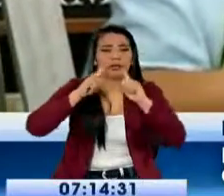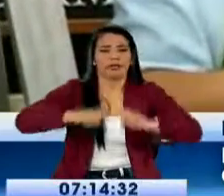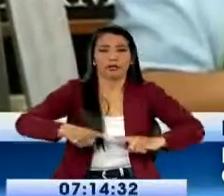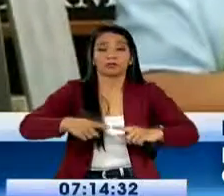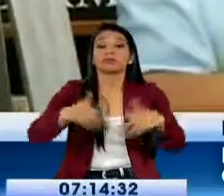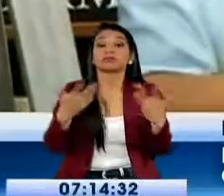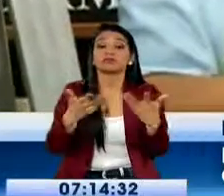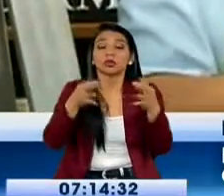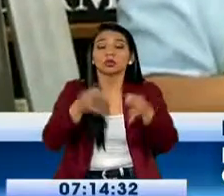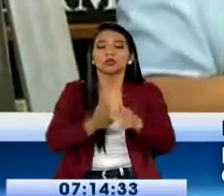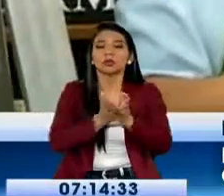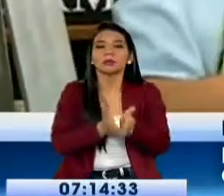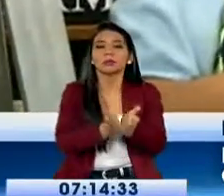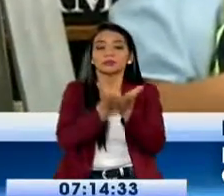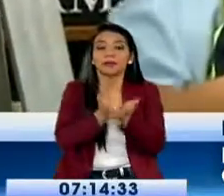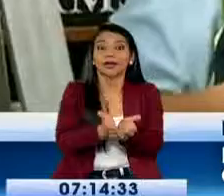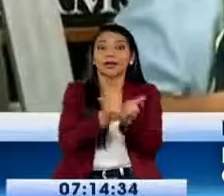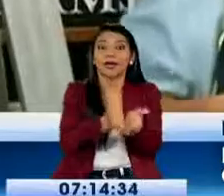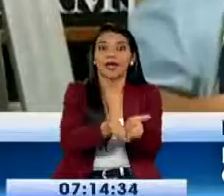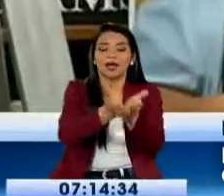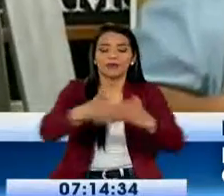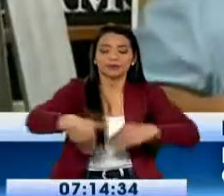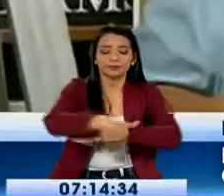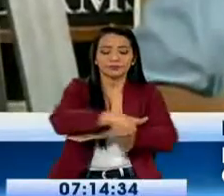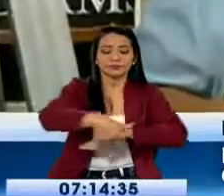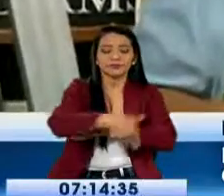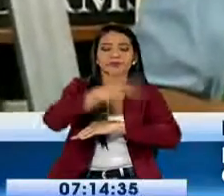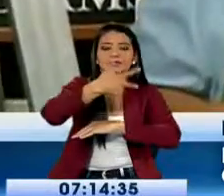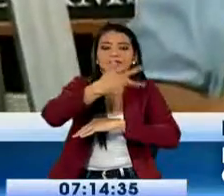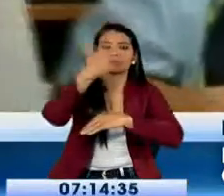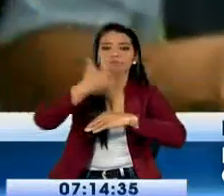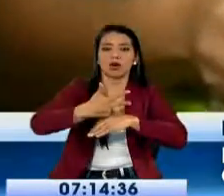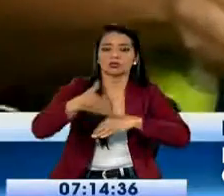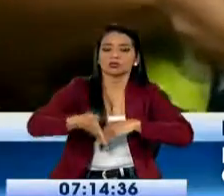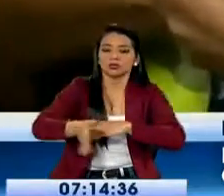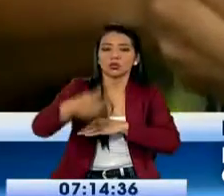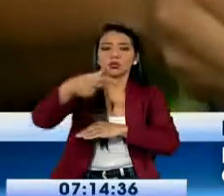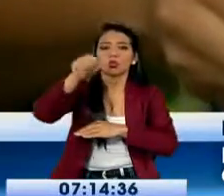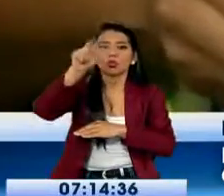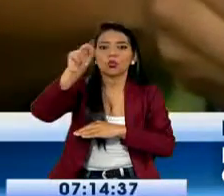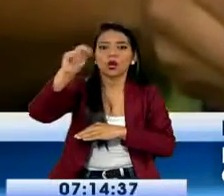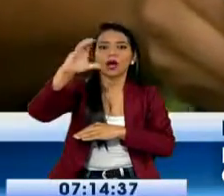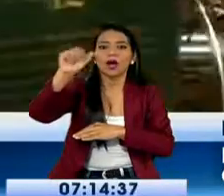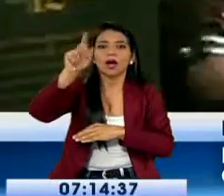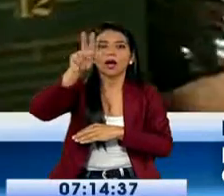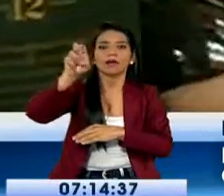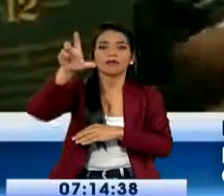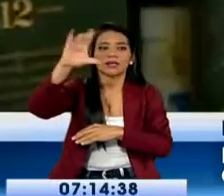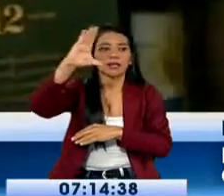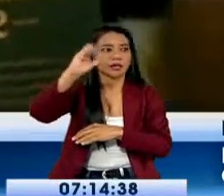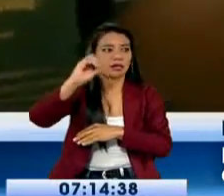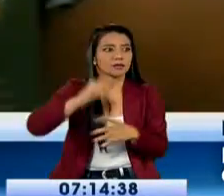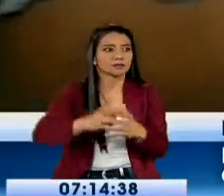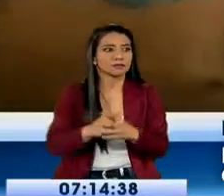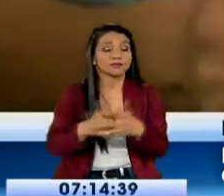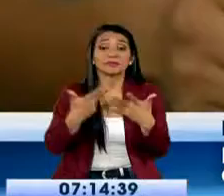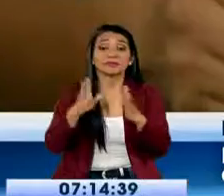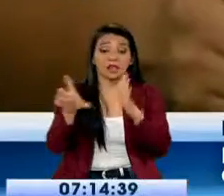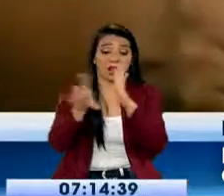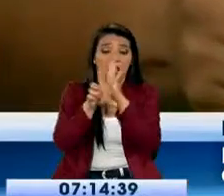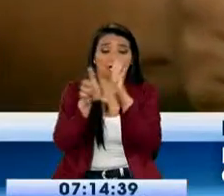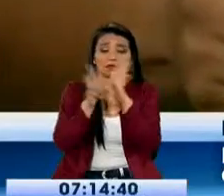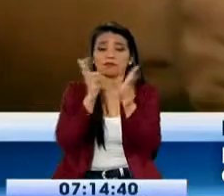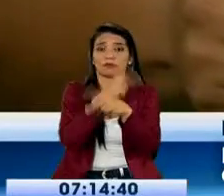alrededores de la bahía, específicamente en las calles Chimborazo y Huancavilca. Según el artículo 145 del Código Orgánico de Producción, Comercio e